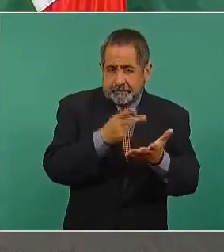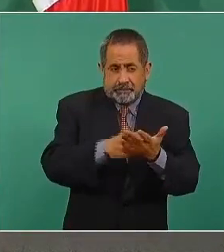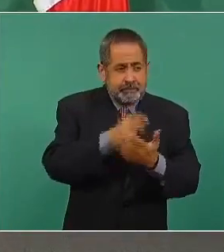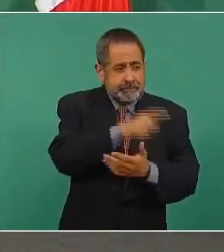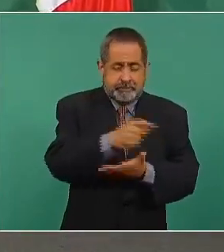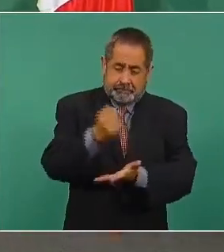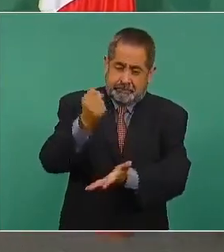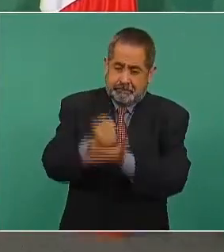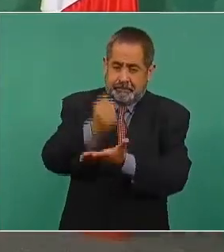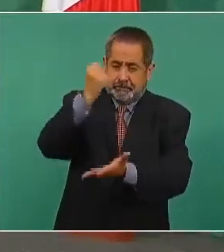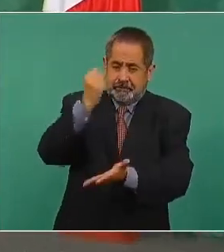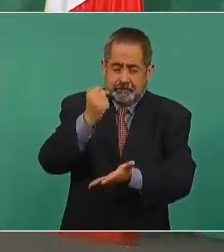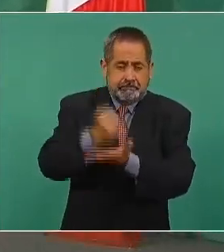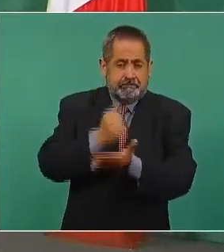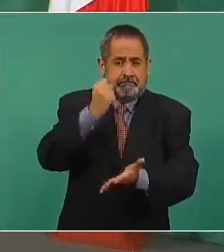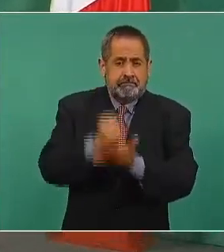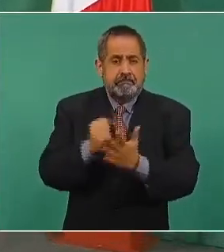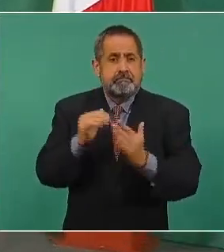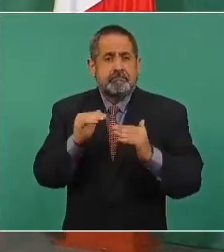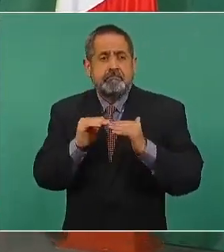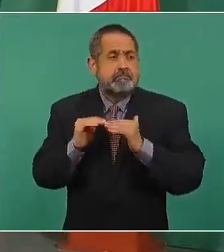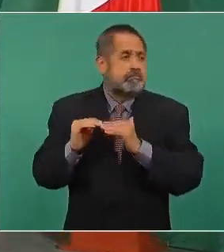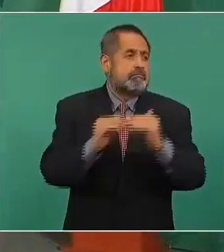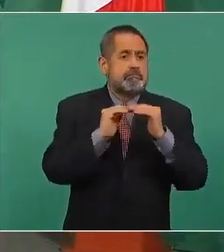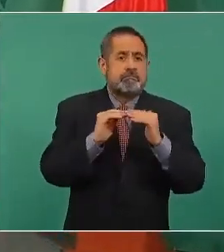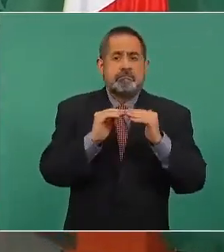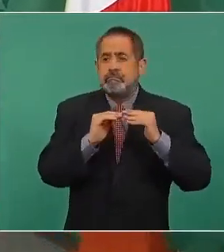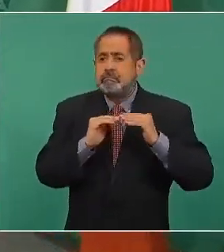aprobaron el presupuesto por unanimidad.